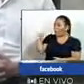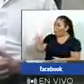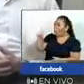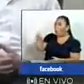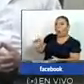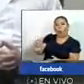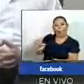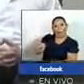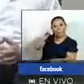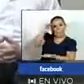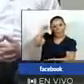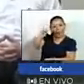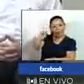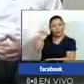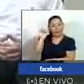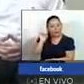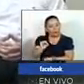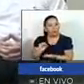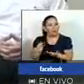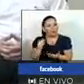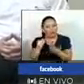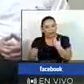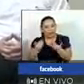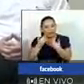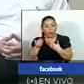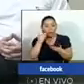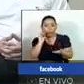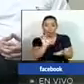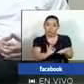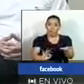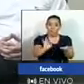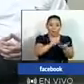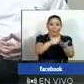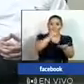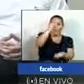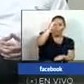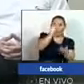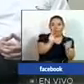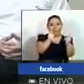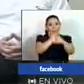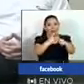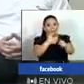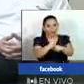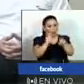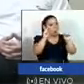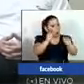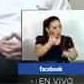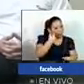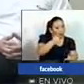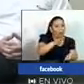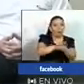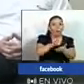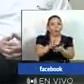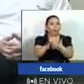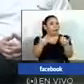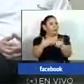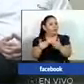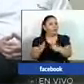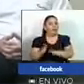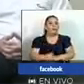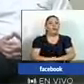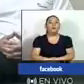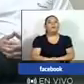el empaque. Coméntenos un poco acerca de la nueva imagen que ahora las personas van a poder encontrar con este empaque diferente.